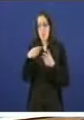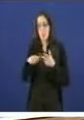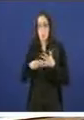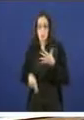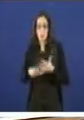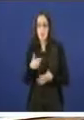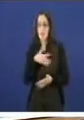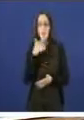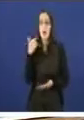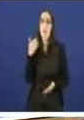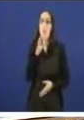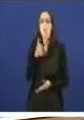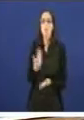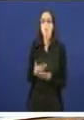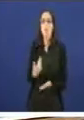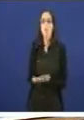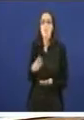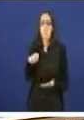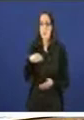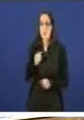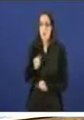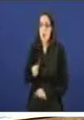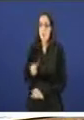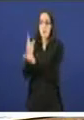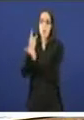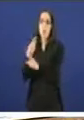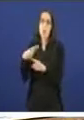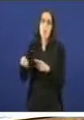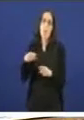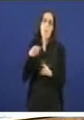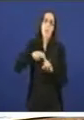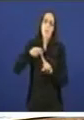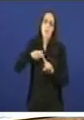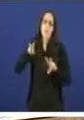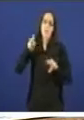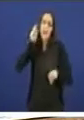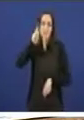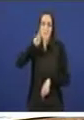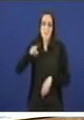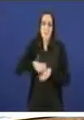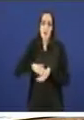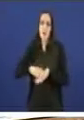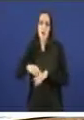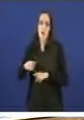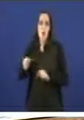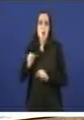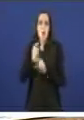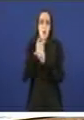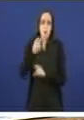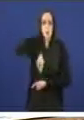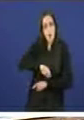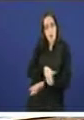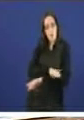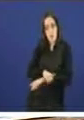justificado de ningún dos xeitos que desde a oposición se está a utilizar o ensino como arma de ataque e desgaste ao goberno